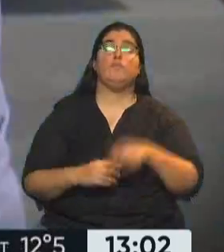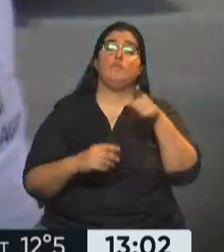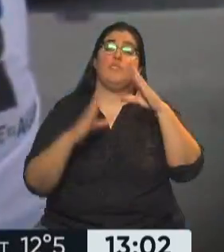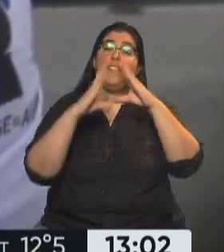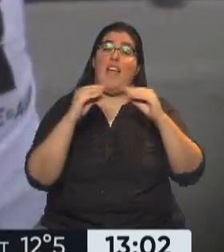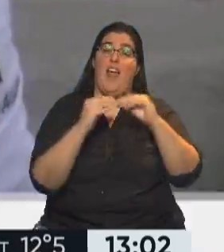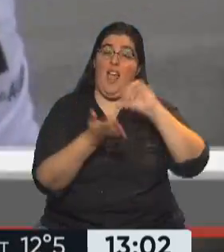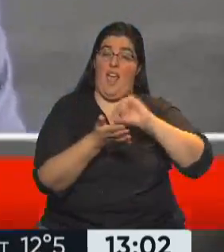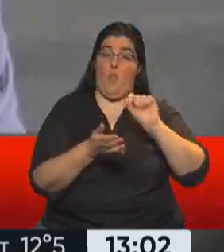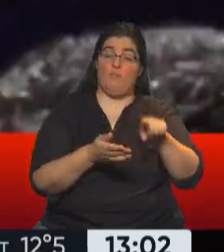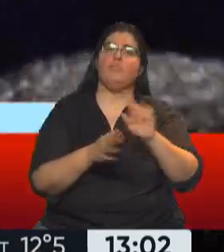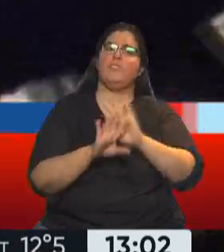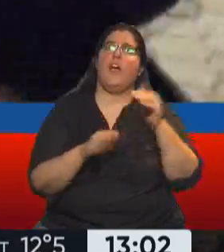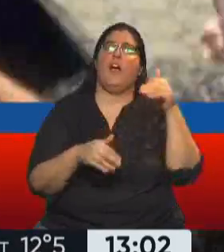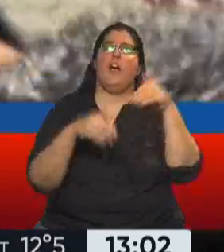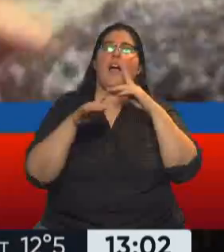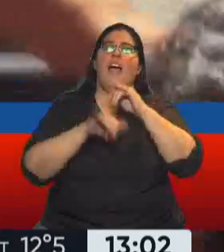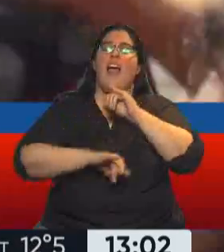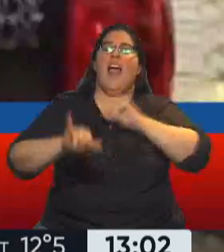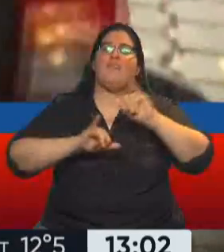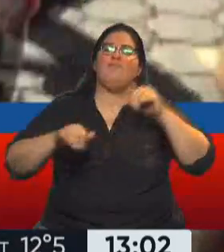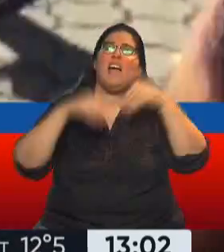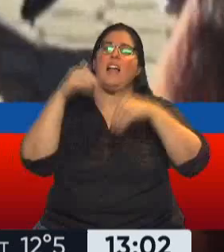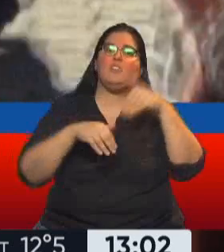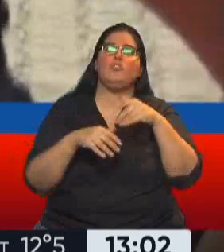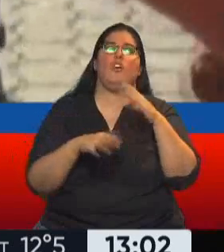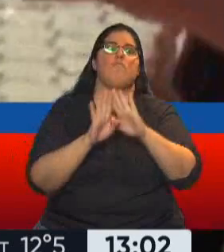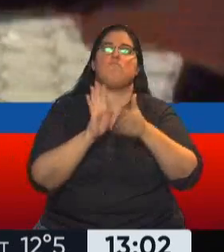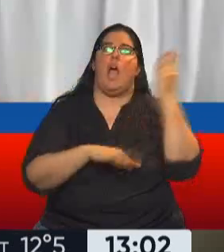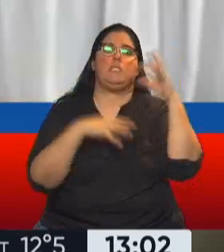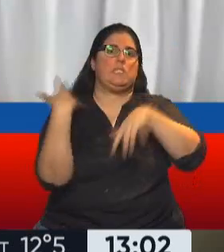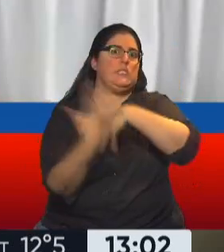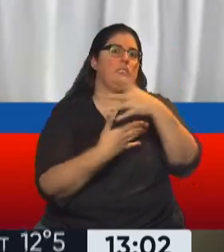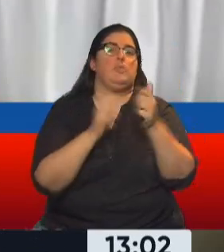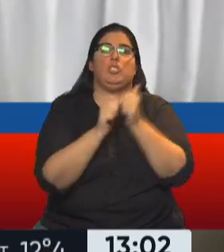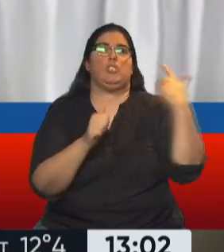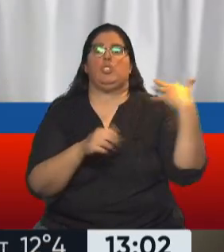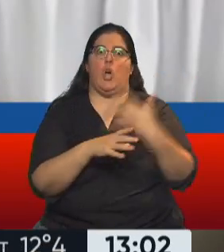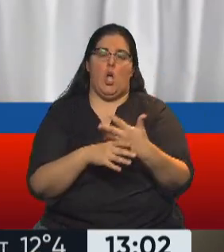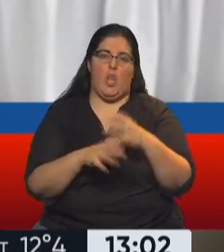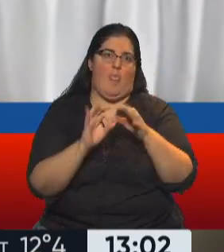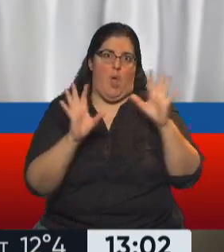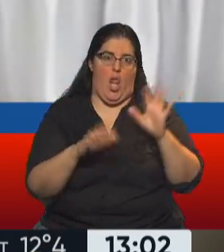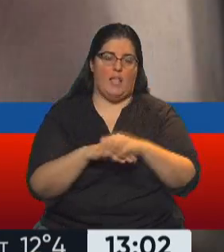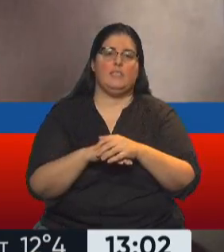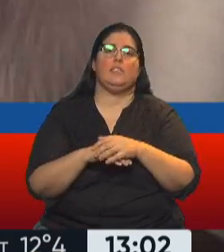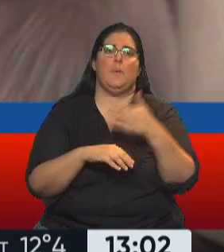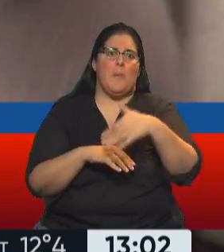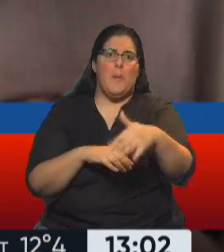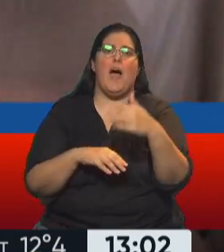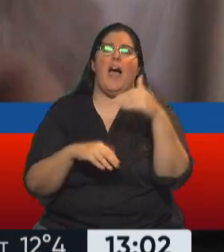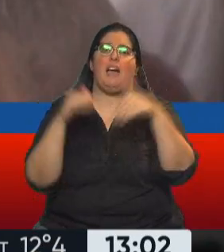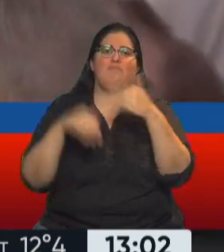Nicaragua vive la campaña electoral más convulsionada de su historia democrática. A 5 meses de las elecciones presidenciales,